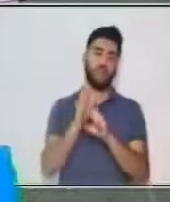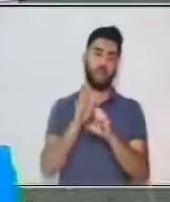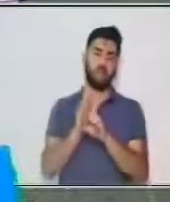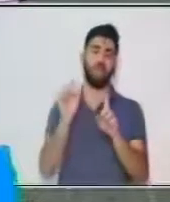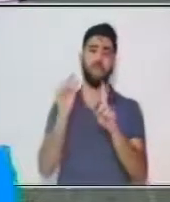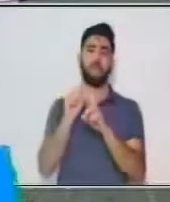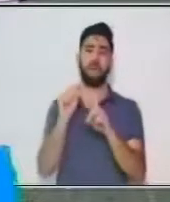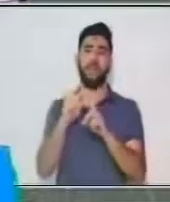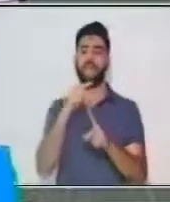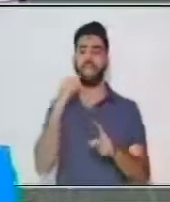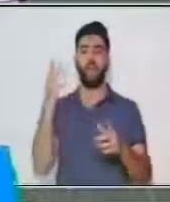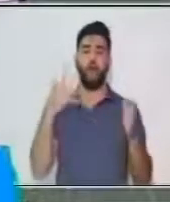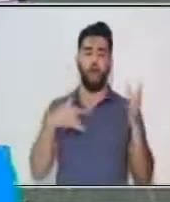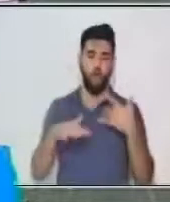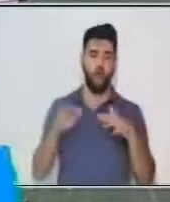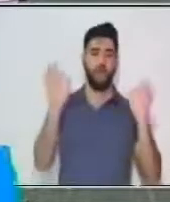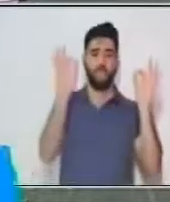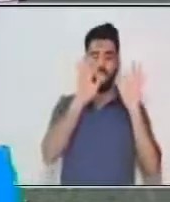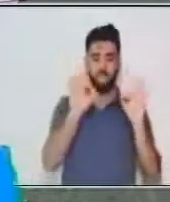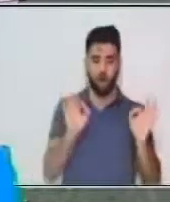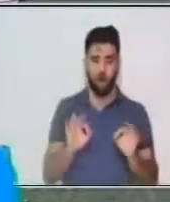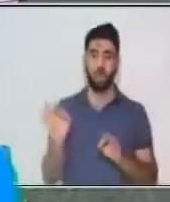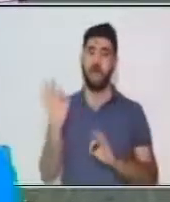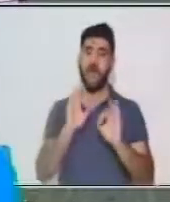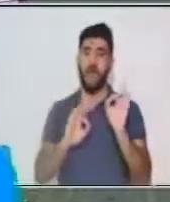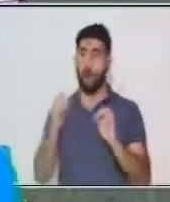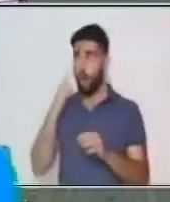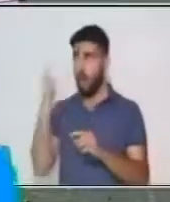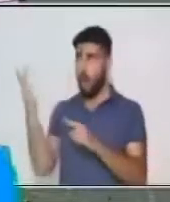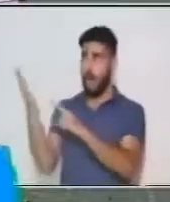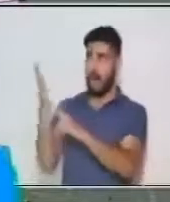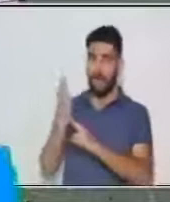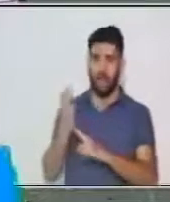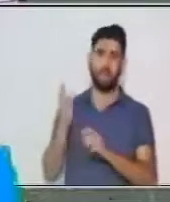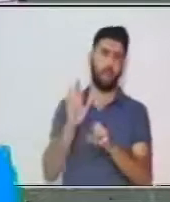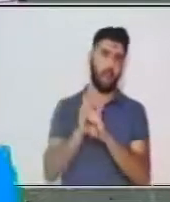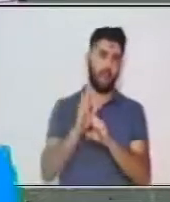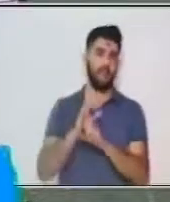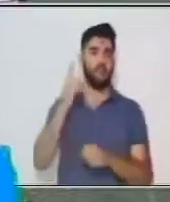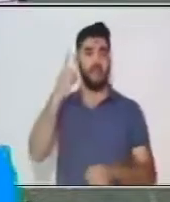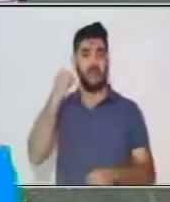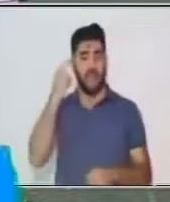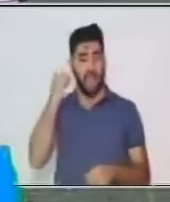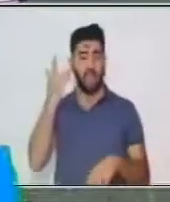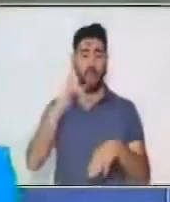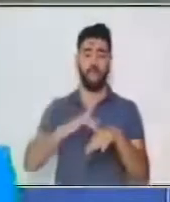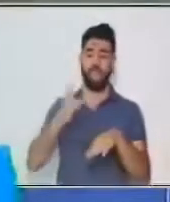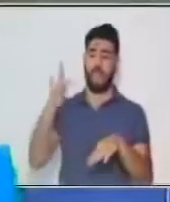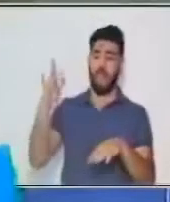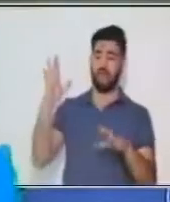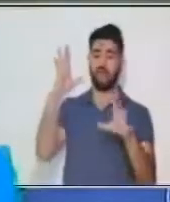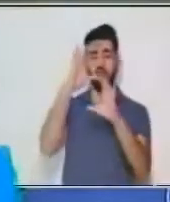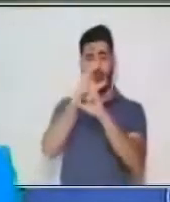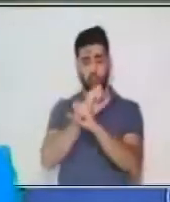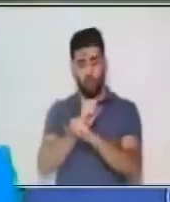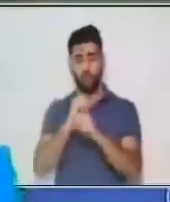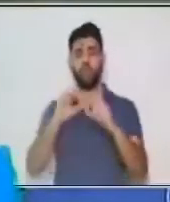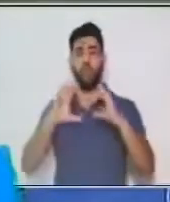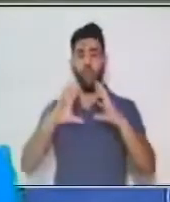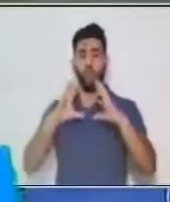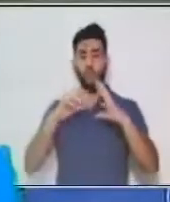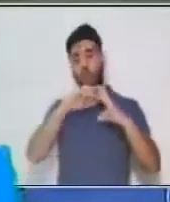que expresan colores, formas o apariencias. Por ejemplo, negro, brillante, oscuro, redondo y